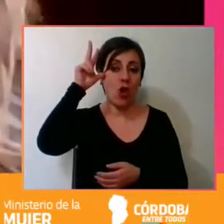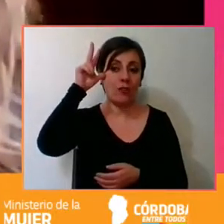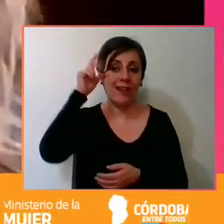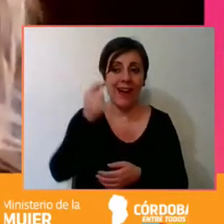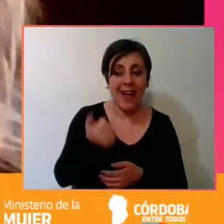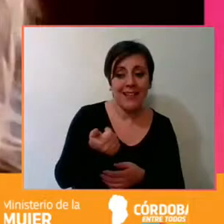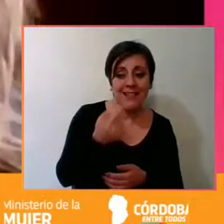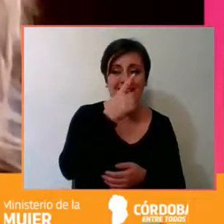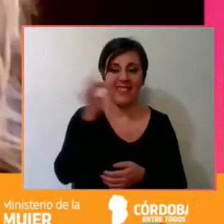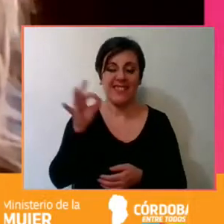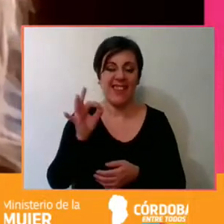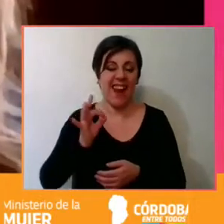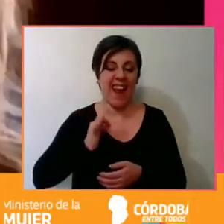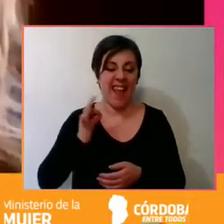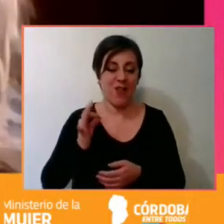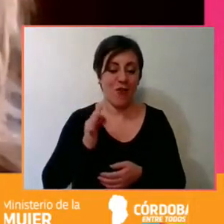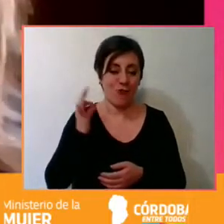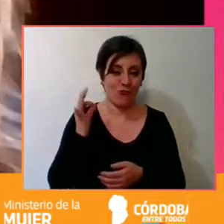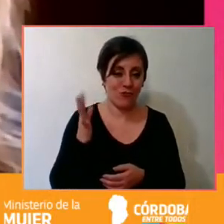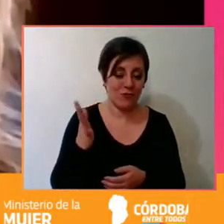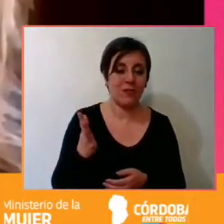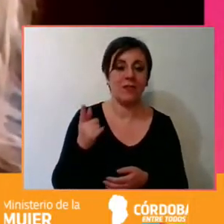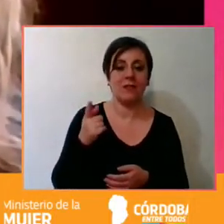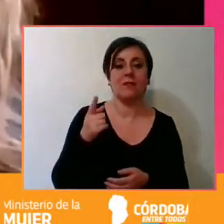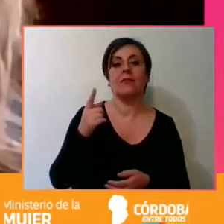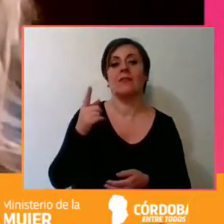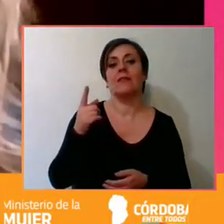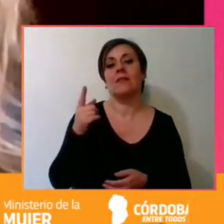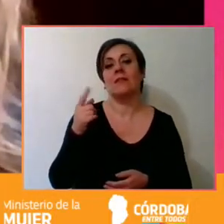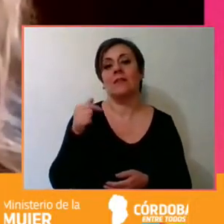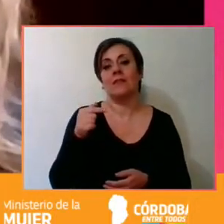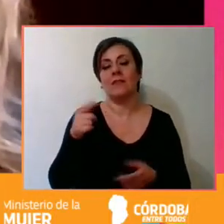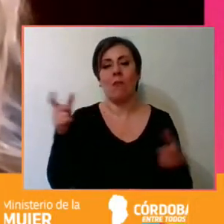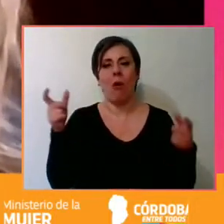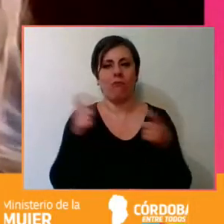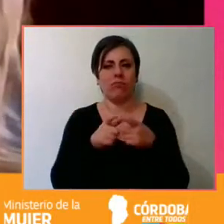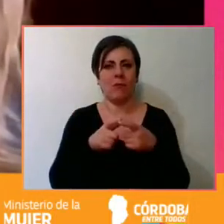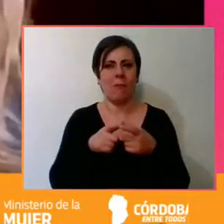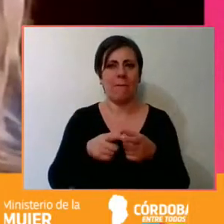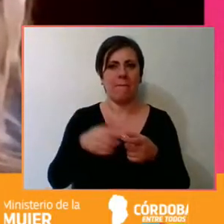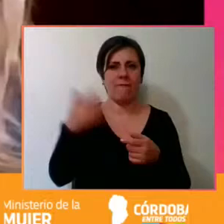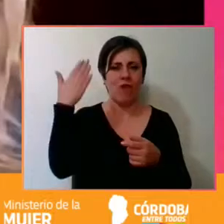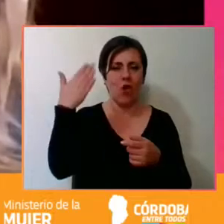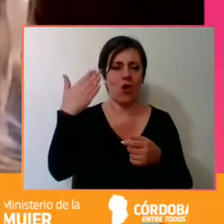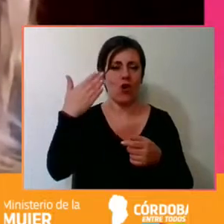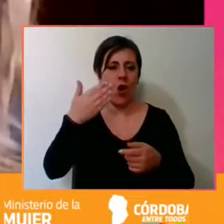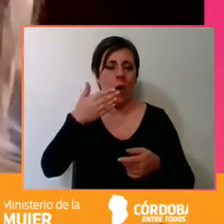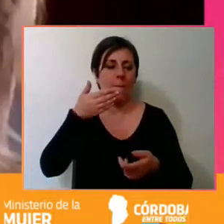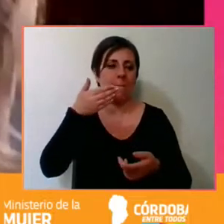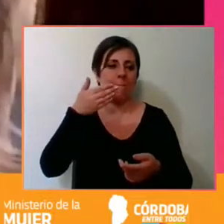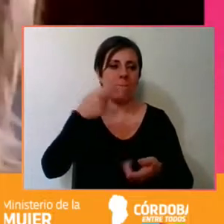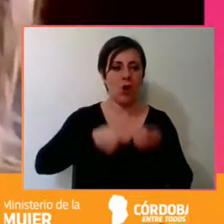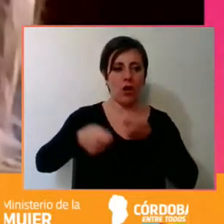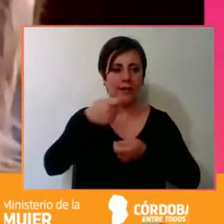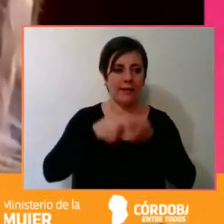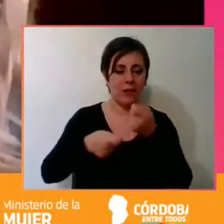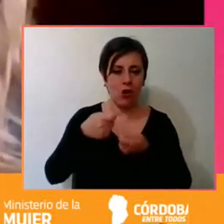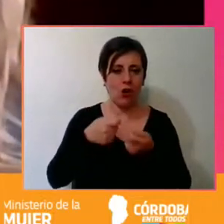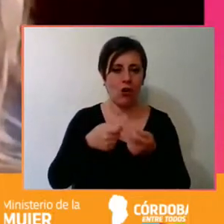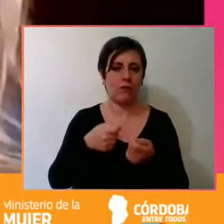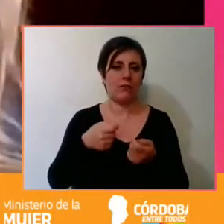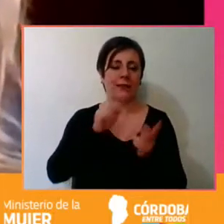años, y constituye el principal foro político de la Organización de Estados Americanos en los temas de